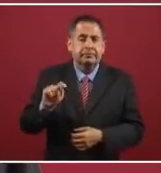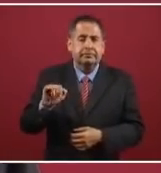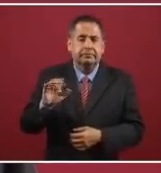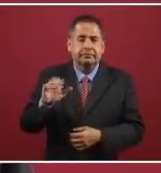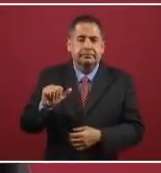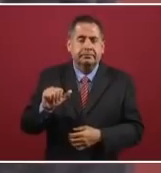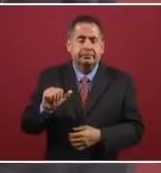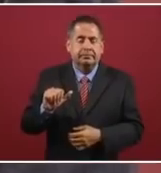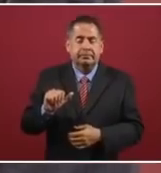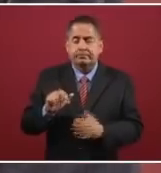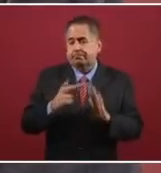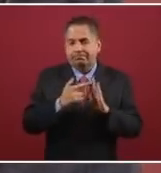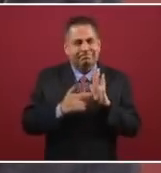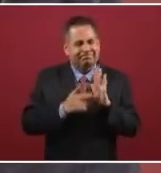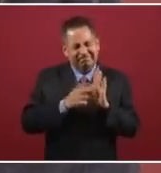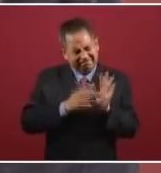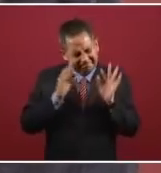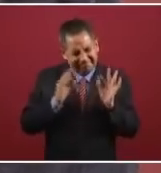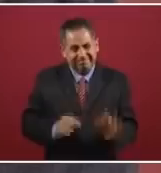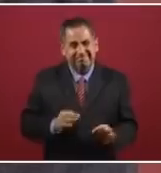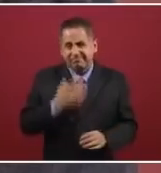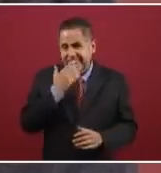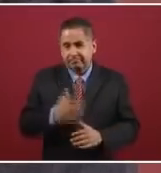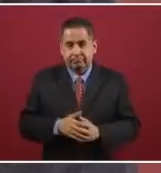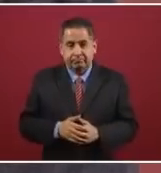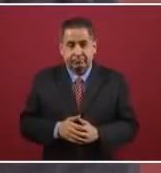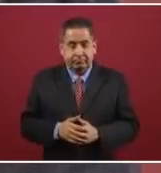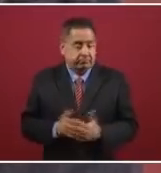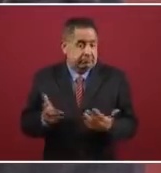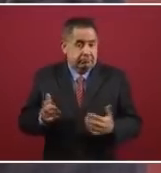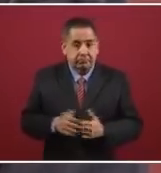Entonces, cuando no